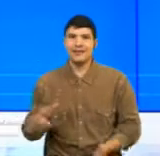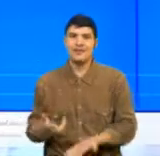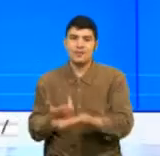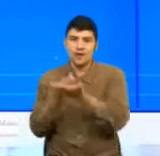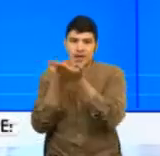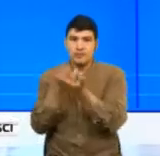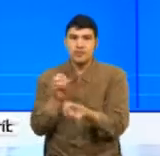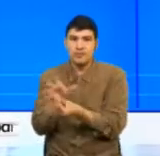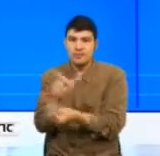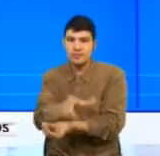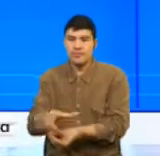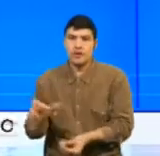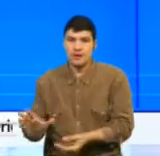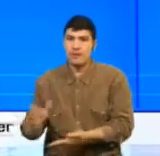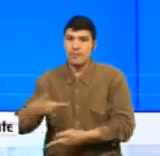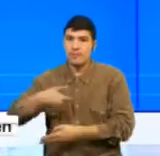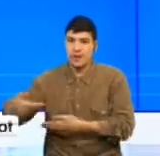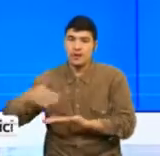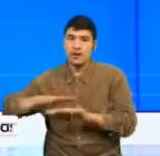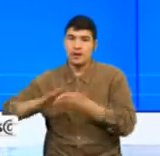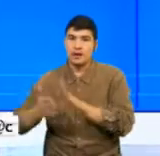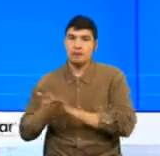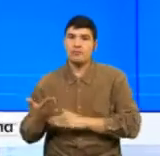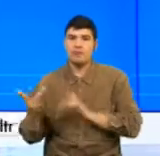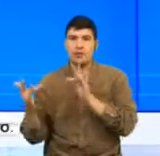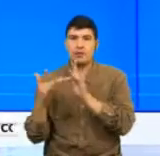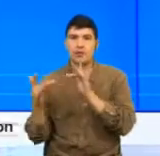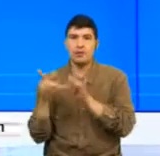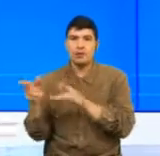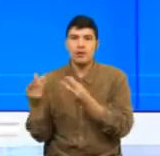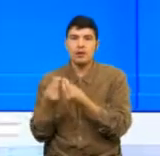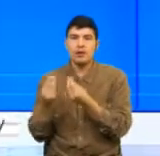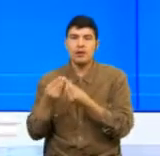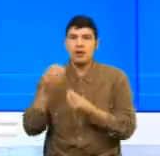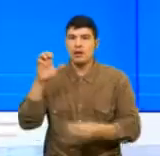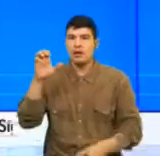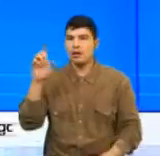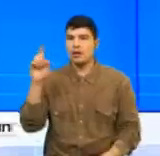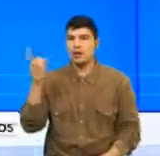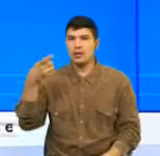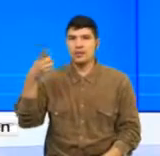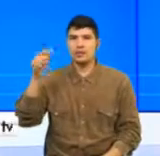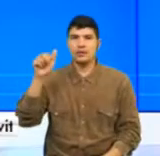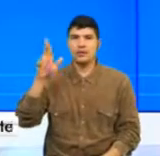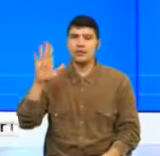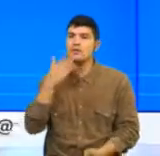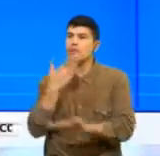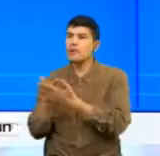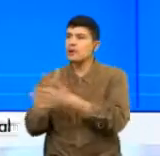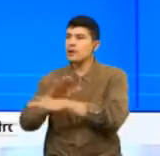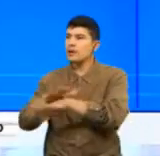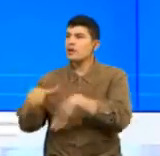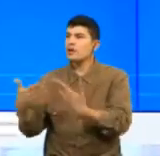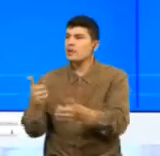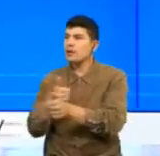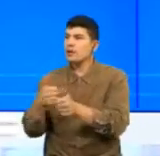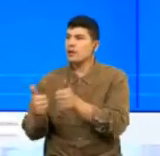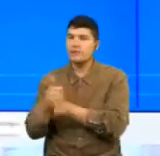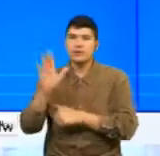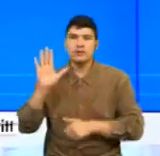misma comunidad. Para ampliar esta información, hacemos contacto hasta ahora con nuestro compañero Edgar Osma. Edgar, muy buenas tardes. ¿Y cómo avanza este